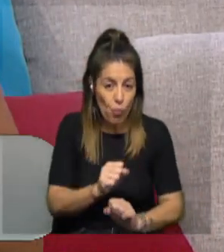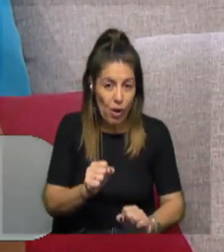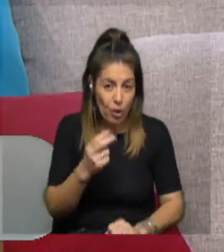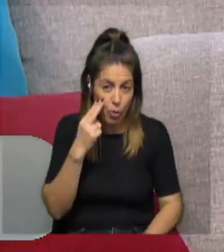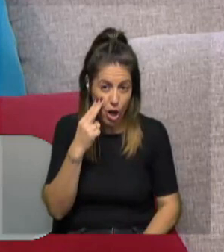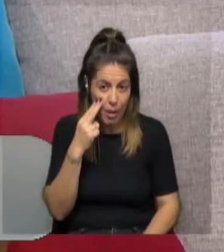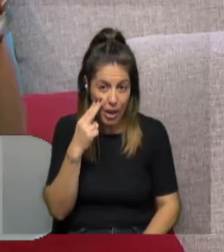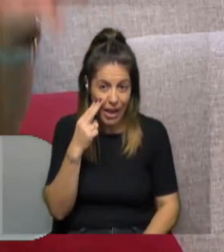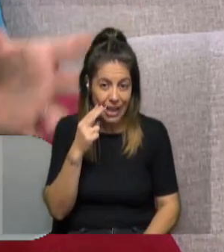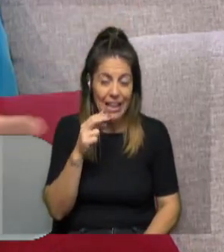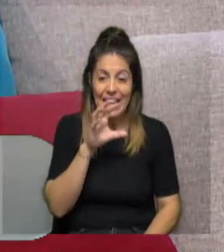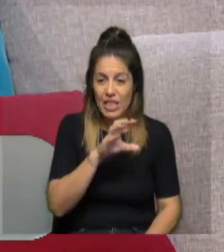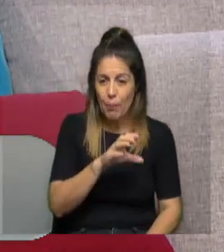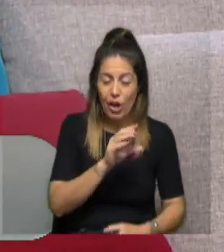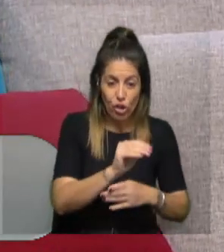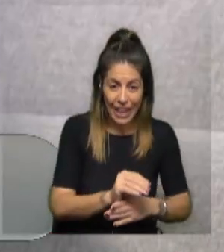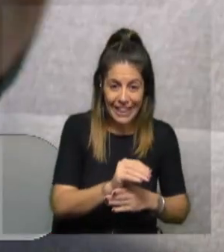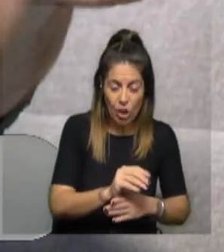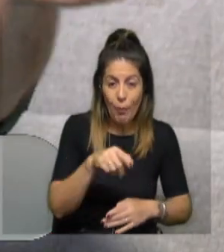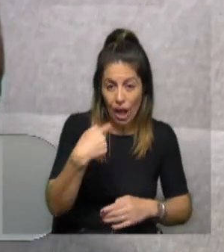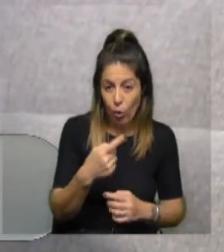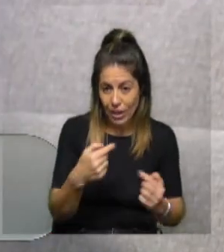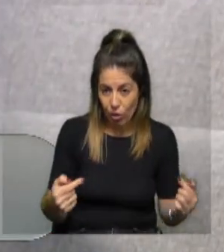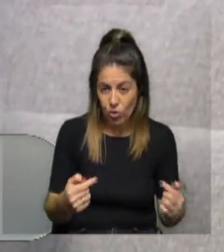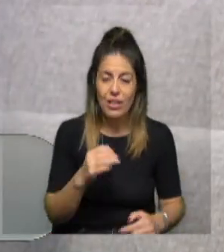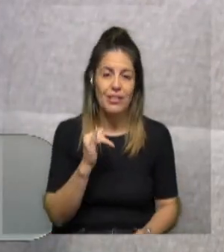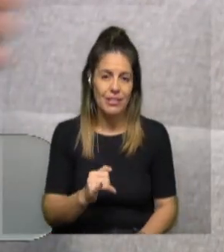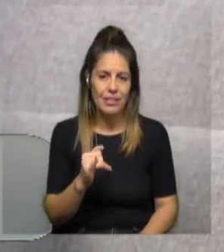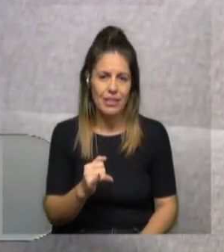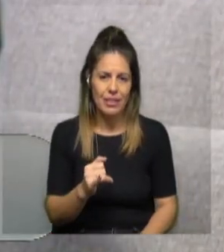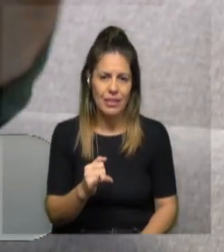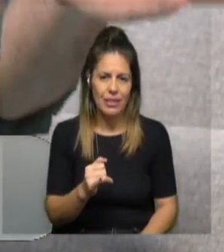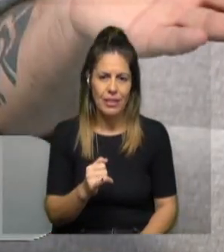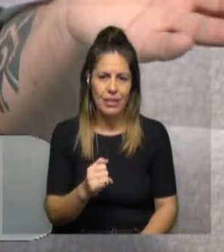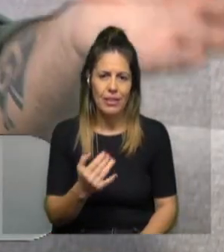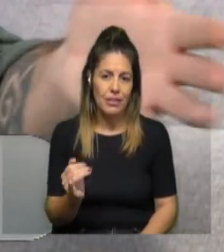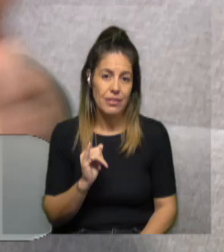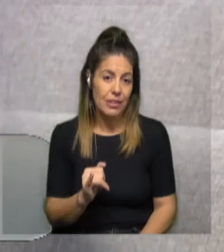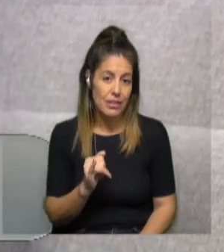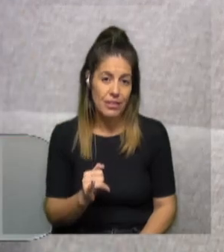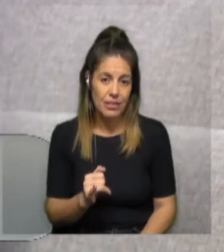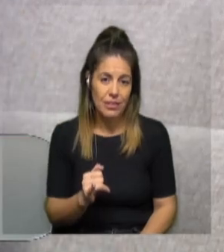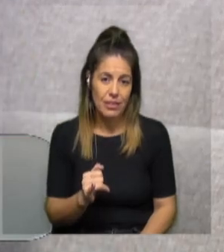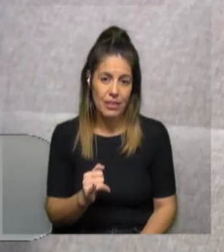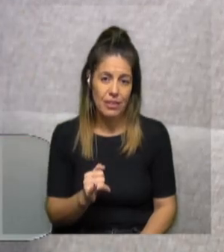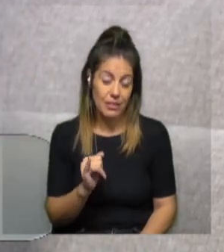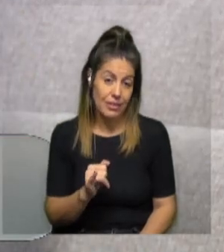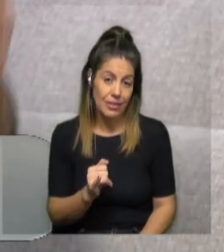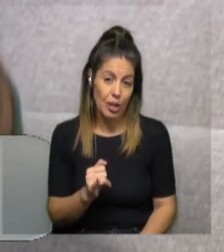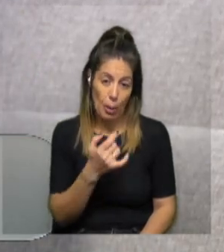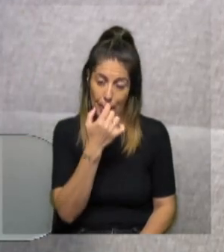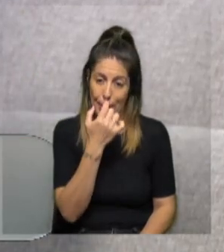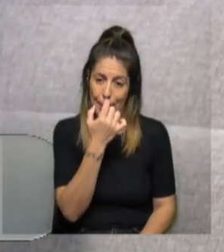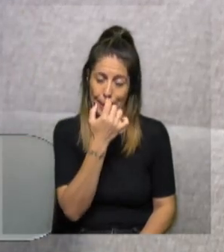Si ese perro está criado para otra cosa. Claro, puede. Es como que el cocodrilo Dandy cuando llegó a Nueva York. O sea, que sé. Nueva York.